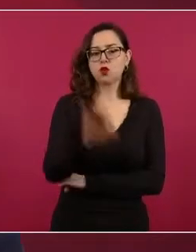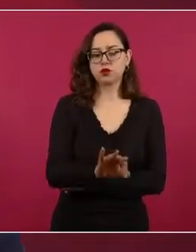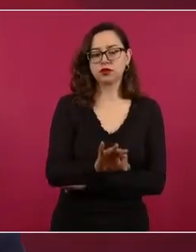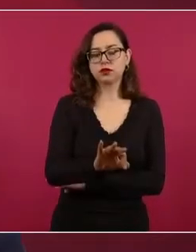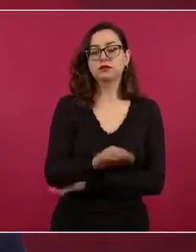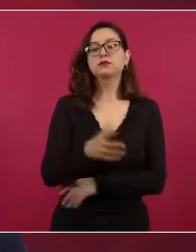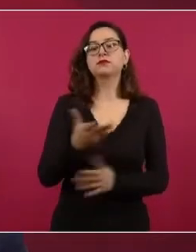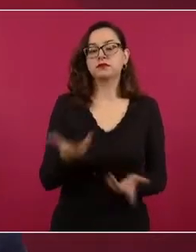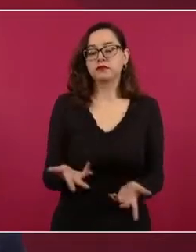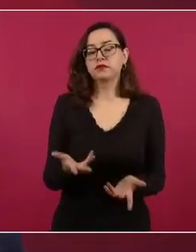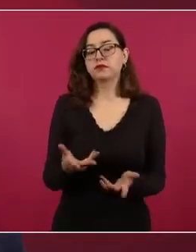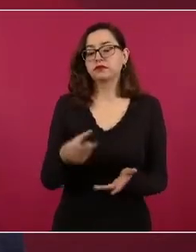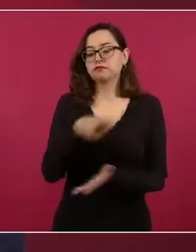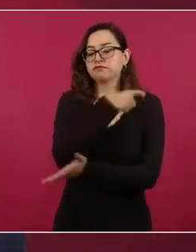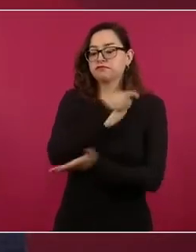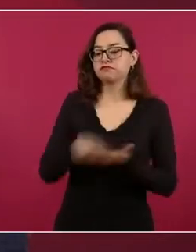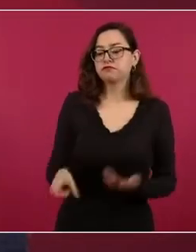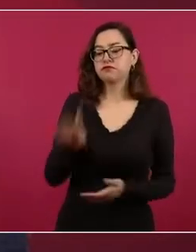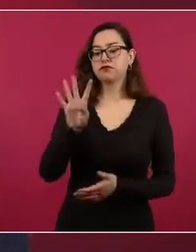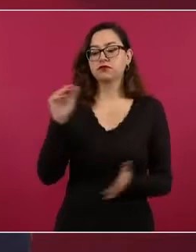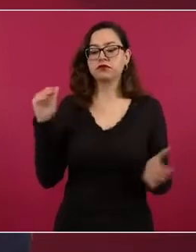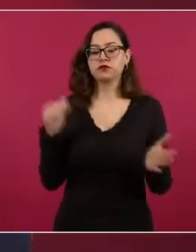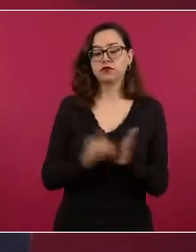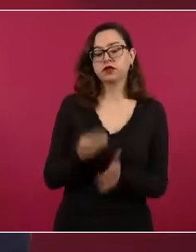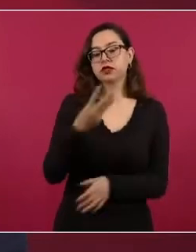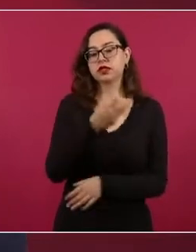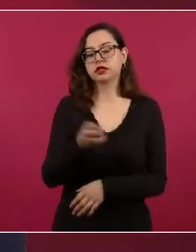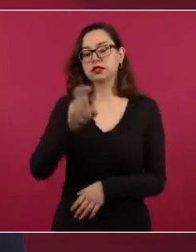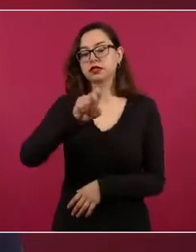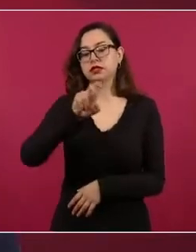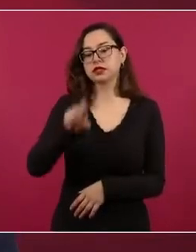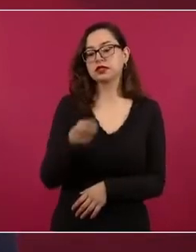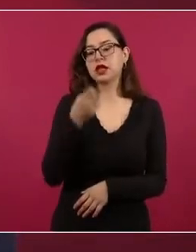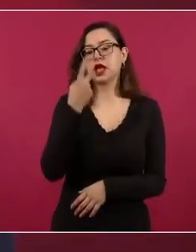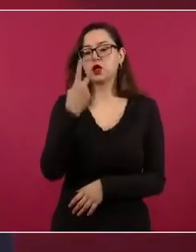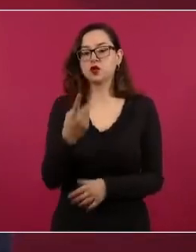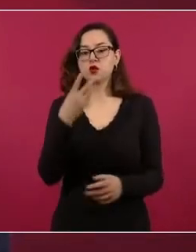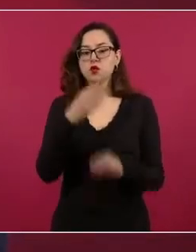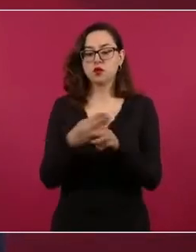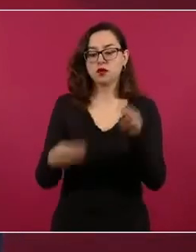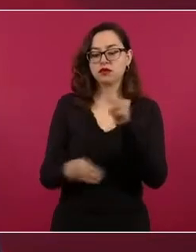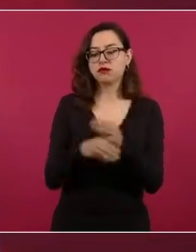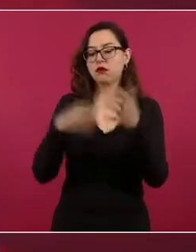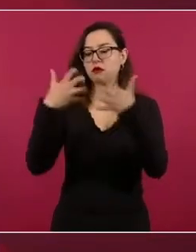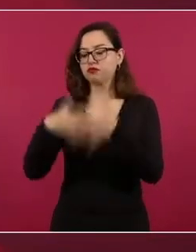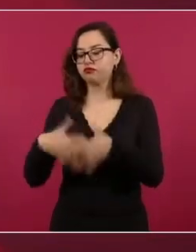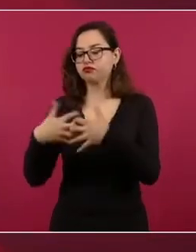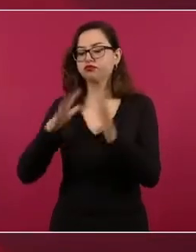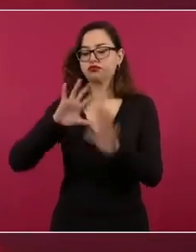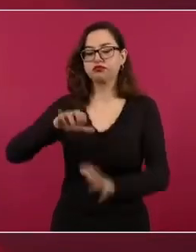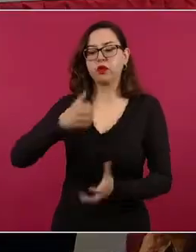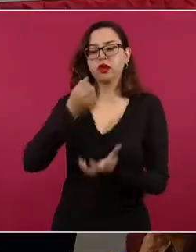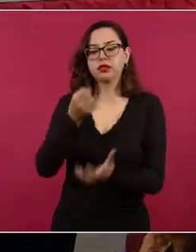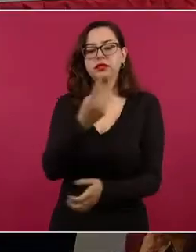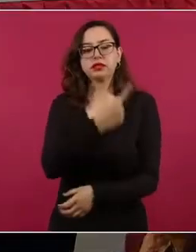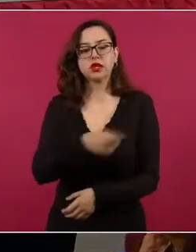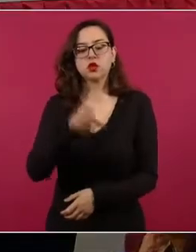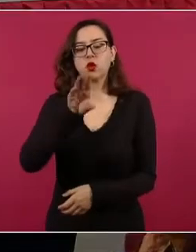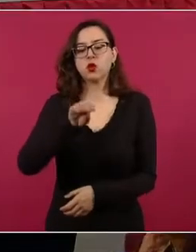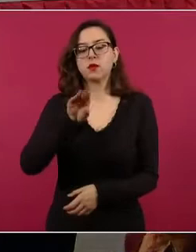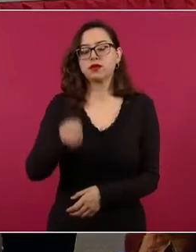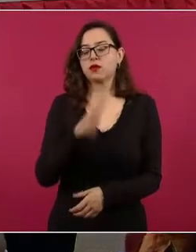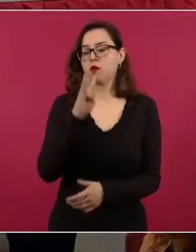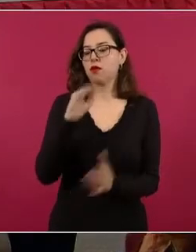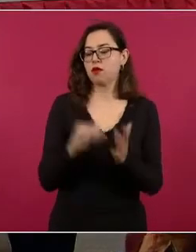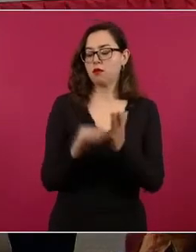de adquisición 4.331 piezas de equipo médico por 194 millones de pesos. En el primer nivel de atención